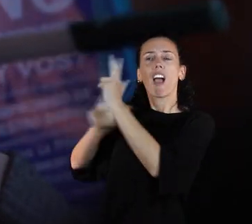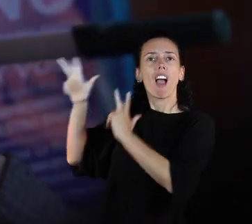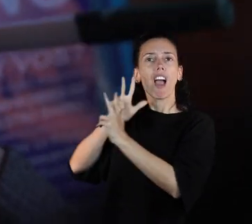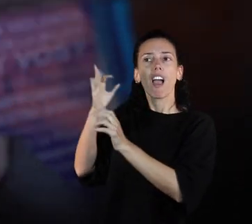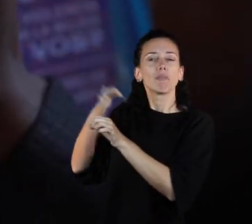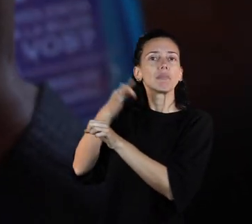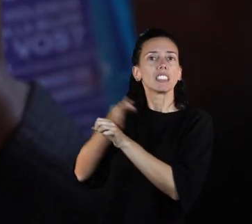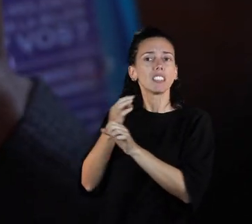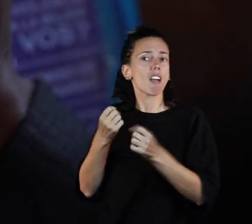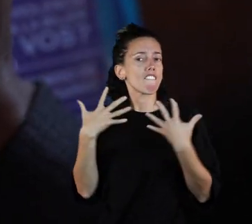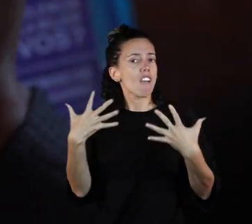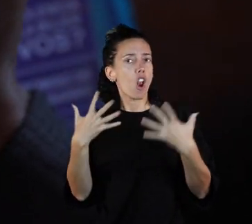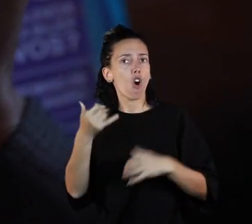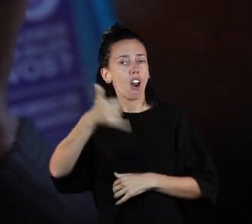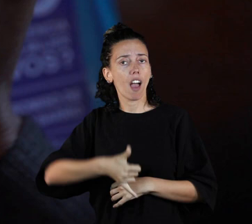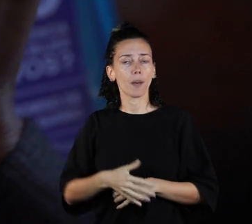son cosas que aprendimos.